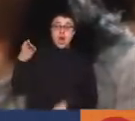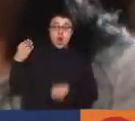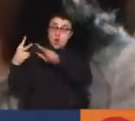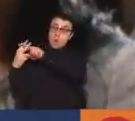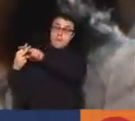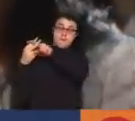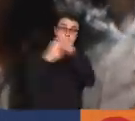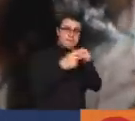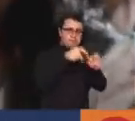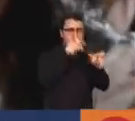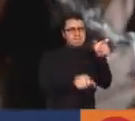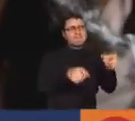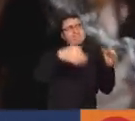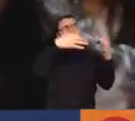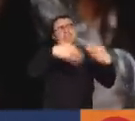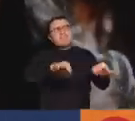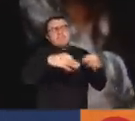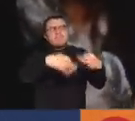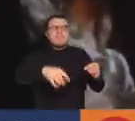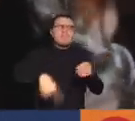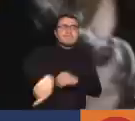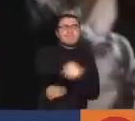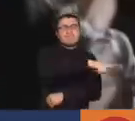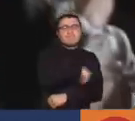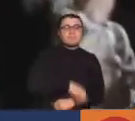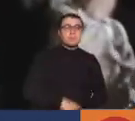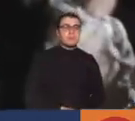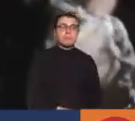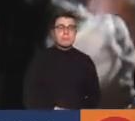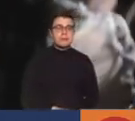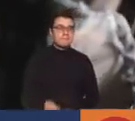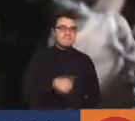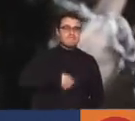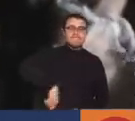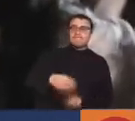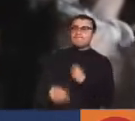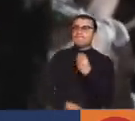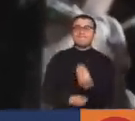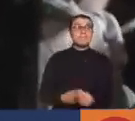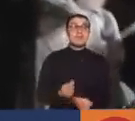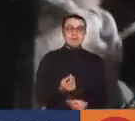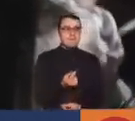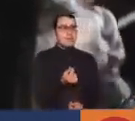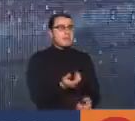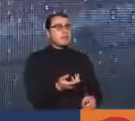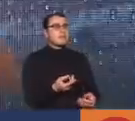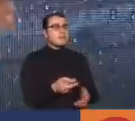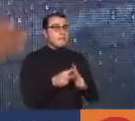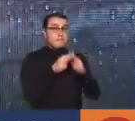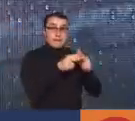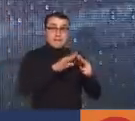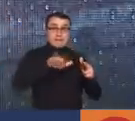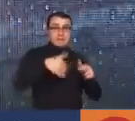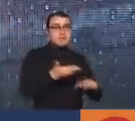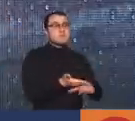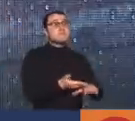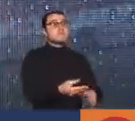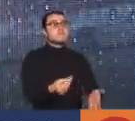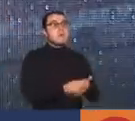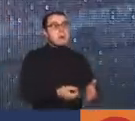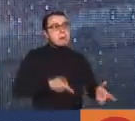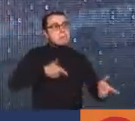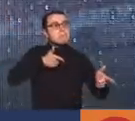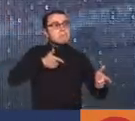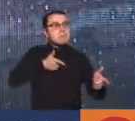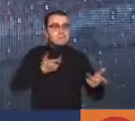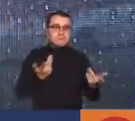a la economía popular, que termina en manos del gota a gota. Y entonces nosotros solo tenemos un